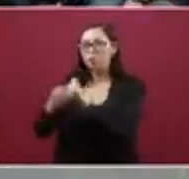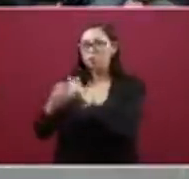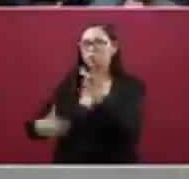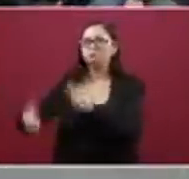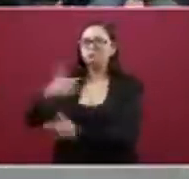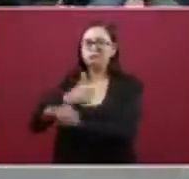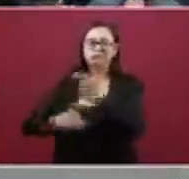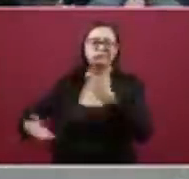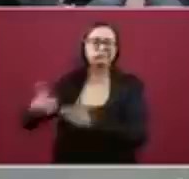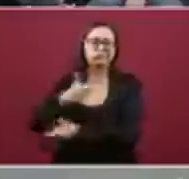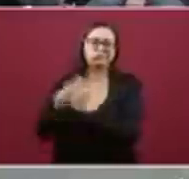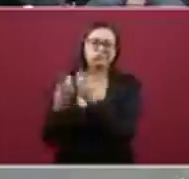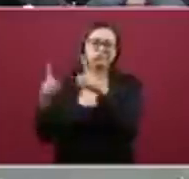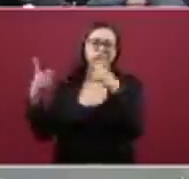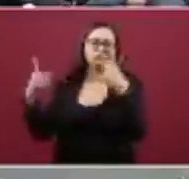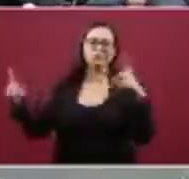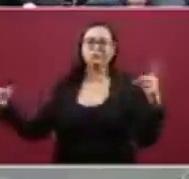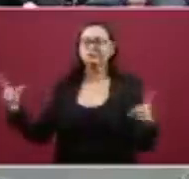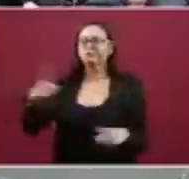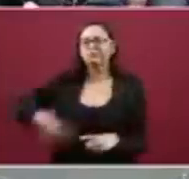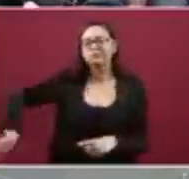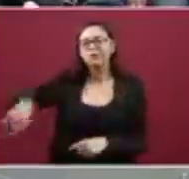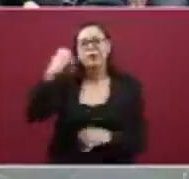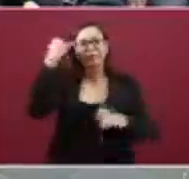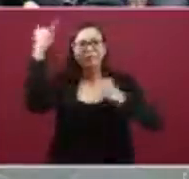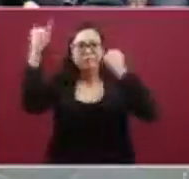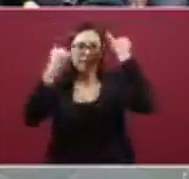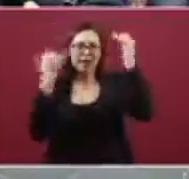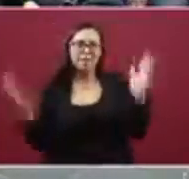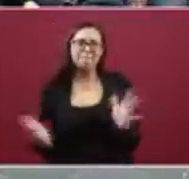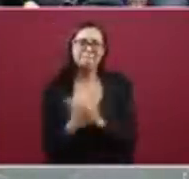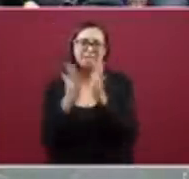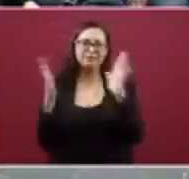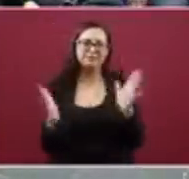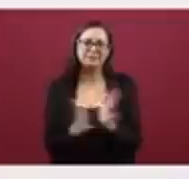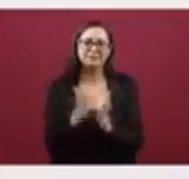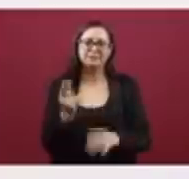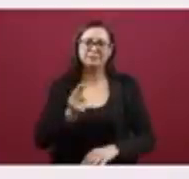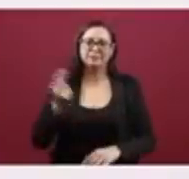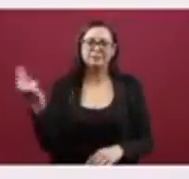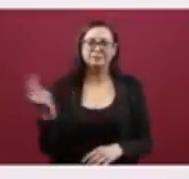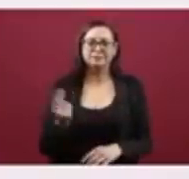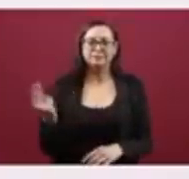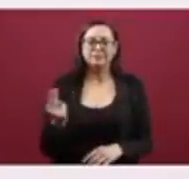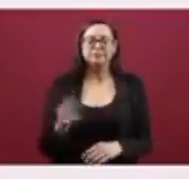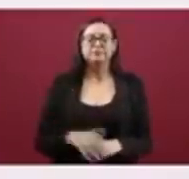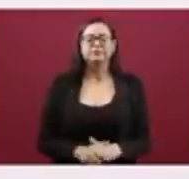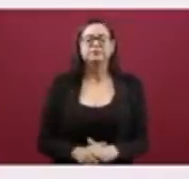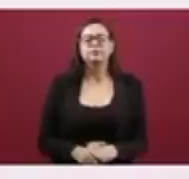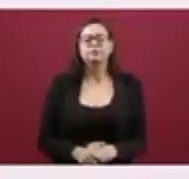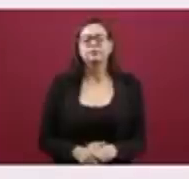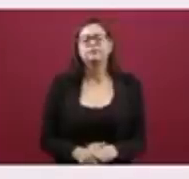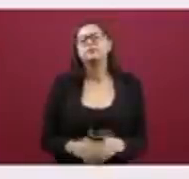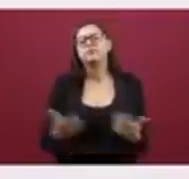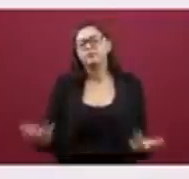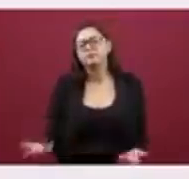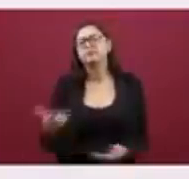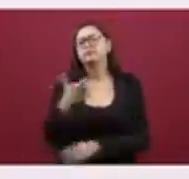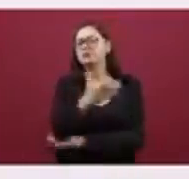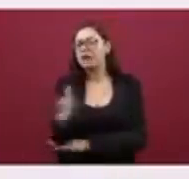participación y la creatividad de la gente un millón de ejidatarios comuneros y pequeños